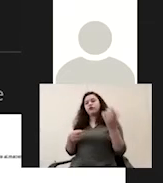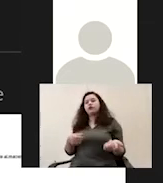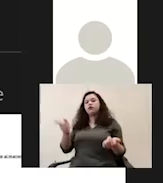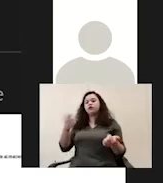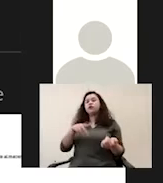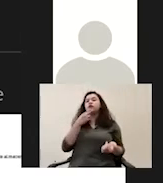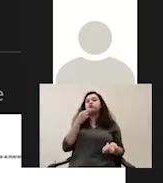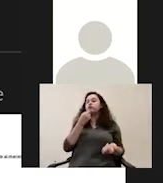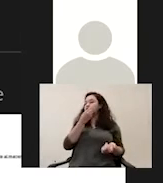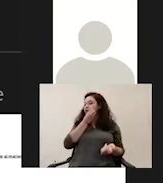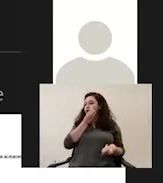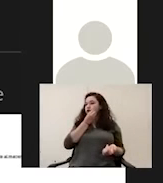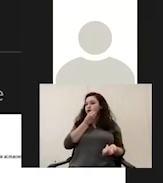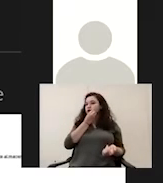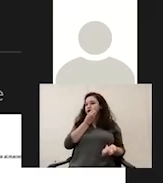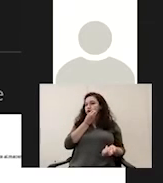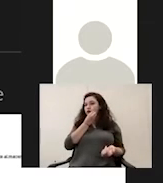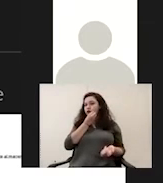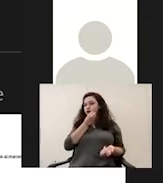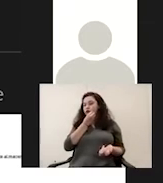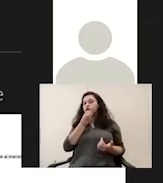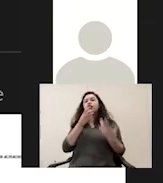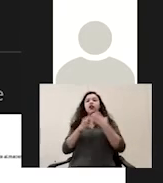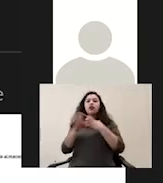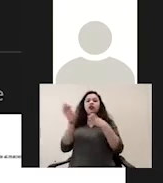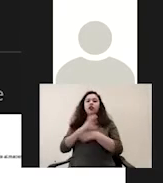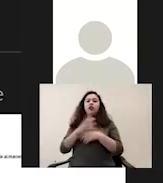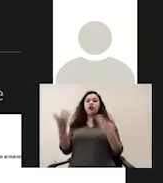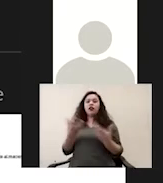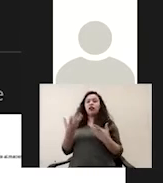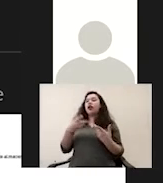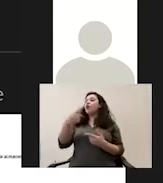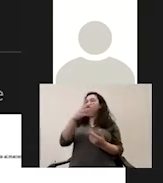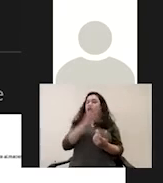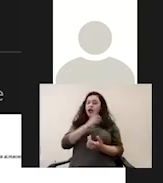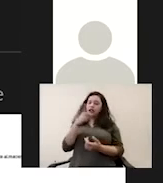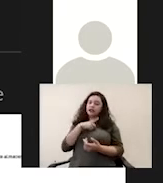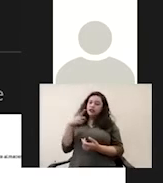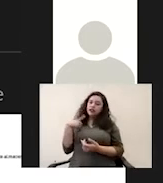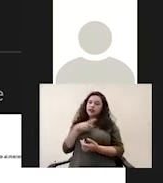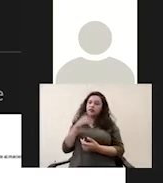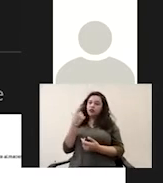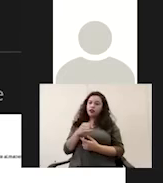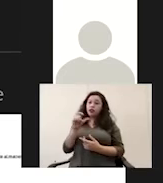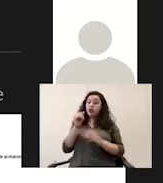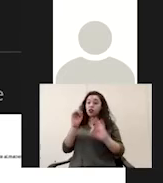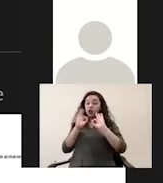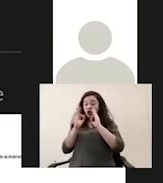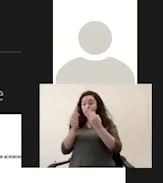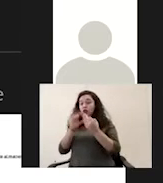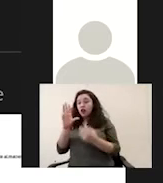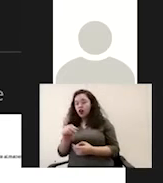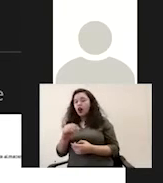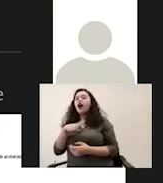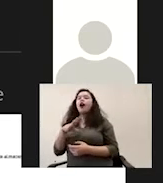indiquen, entonces, o bueno, lo que indique el producto, ustedes lo van a hacer así. De otra manera, entonces se tienen que apegar a lo mejor a